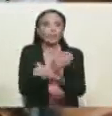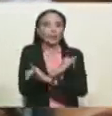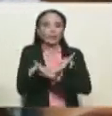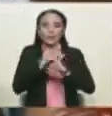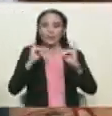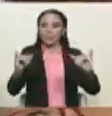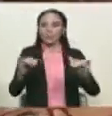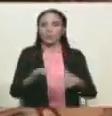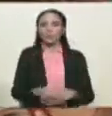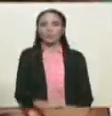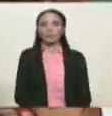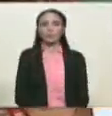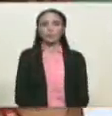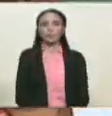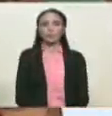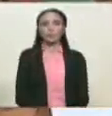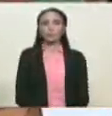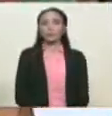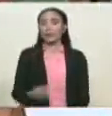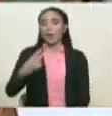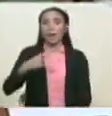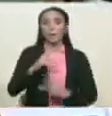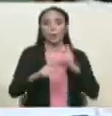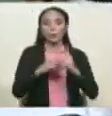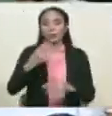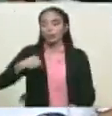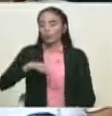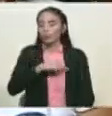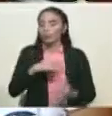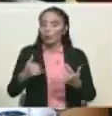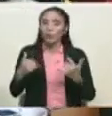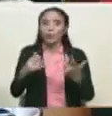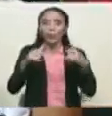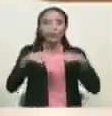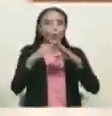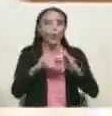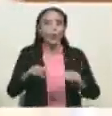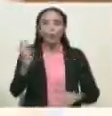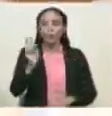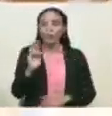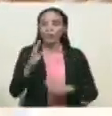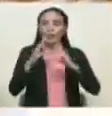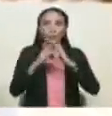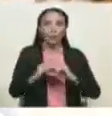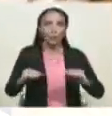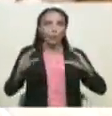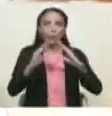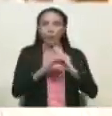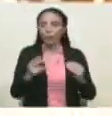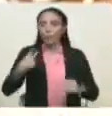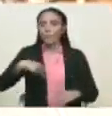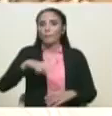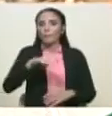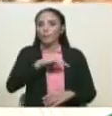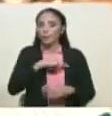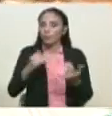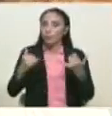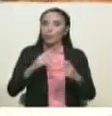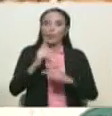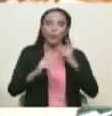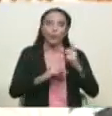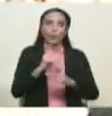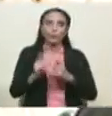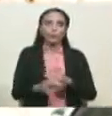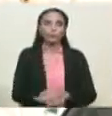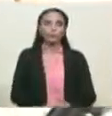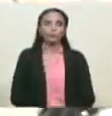del sistema dólar, y producir todo en Venezuela, todo, todo en Venezuela.